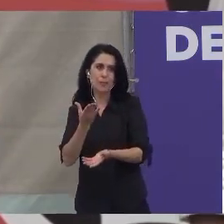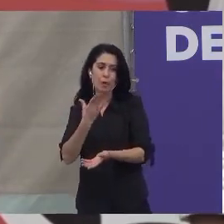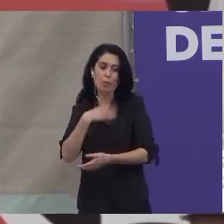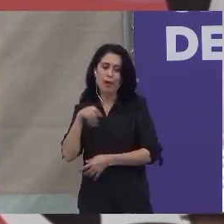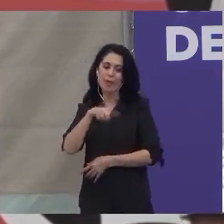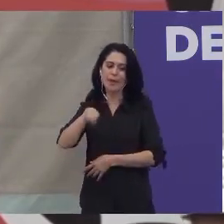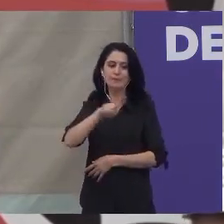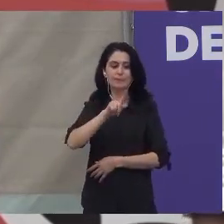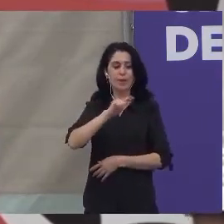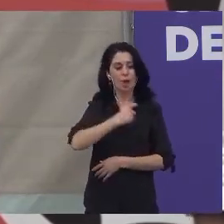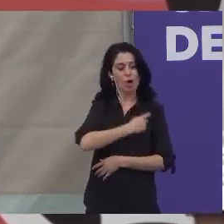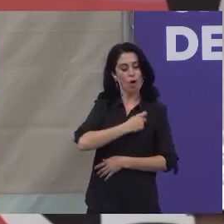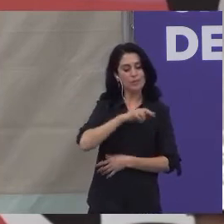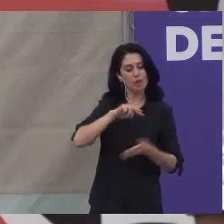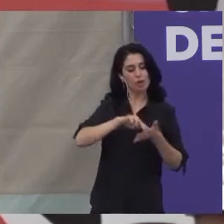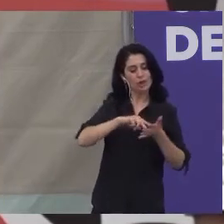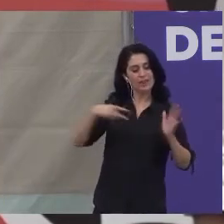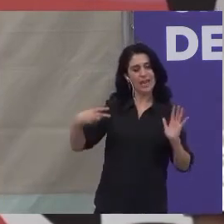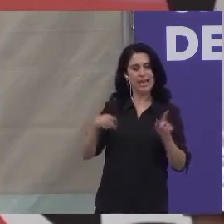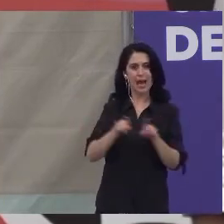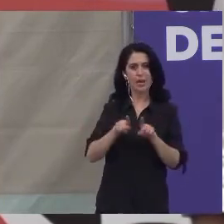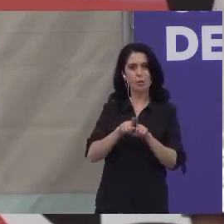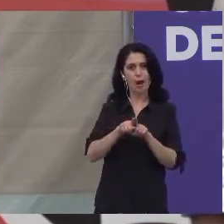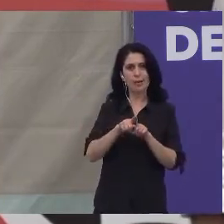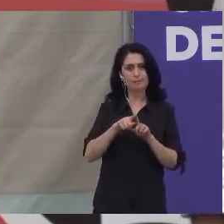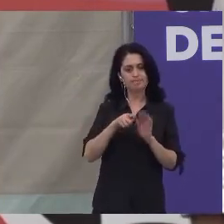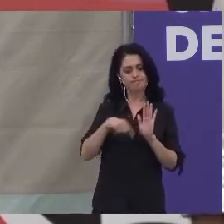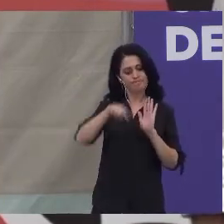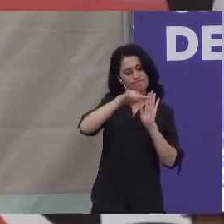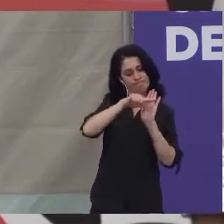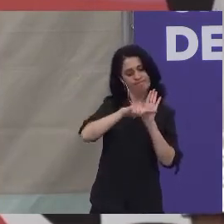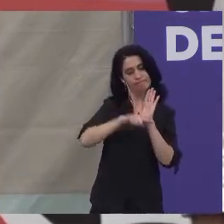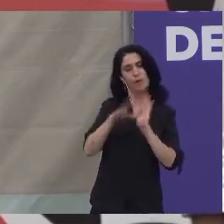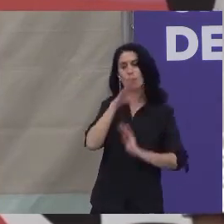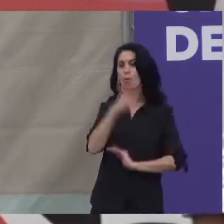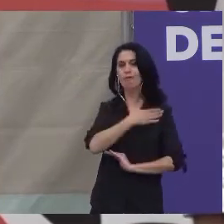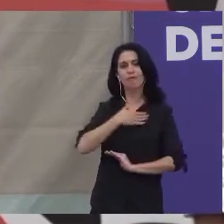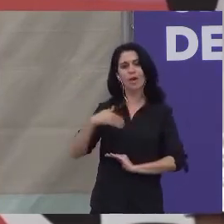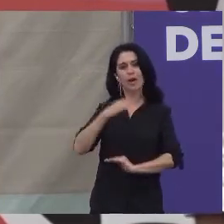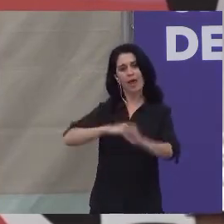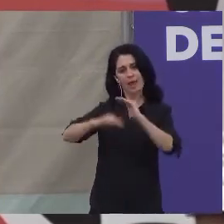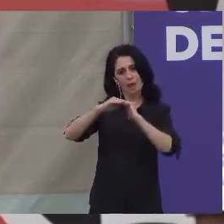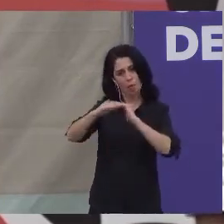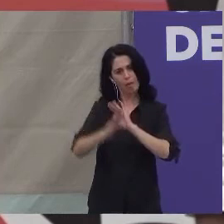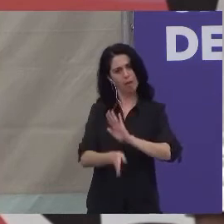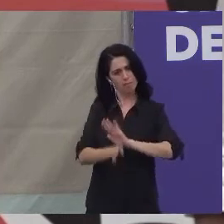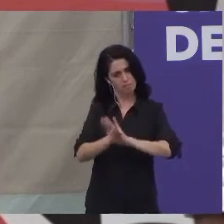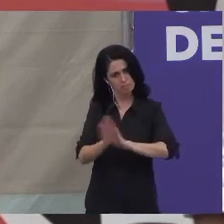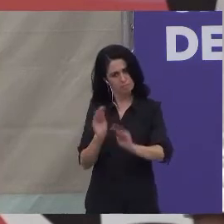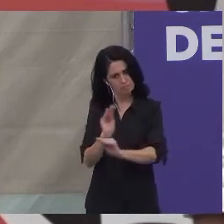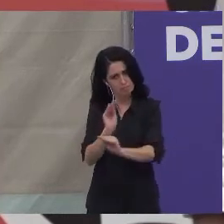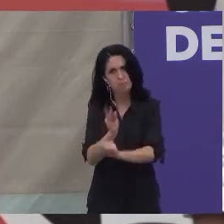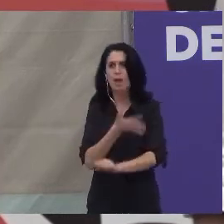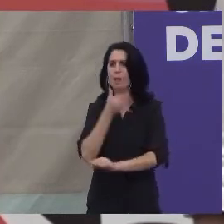nos dimos para que mantener la igualdad y mantener las posibilidades de que todas